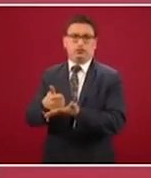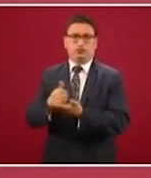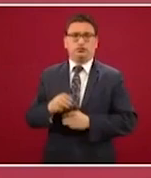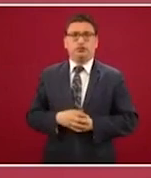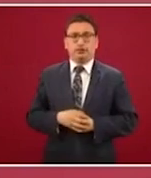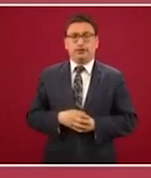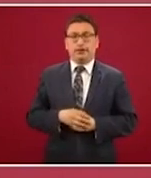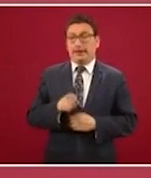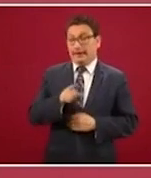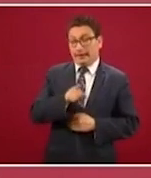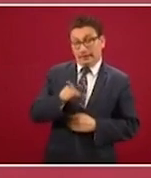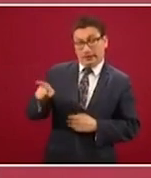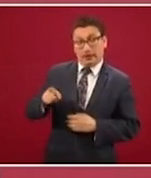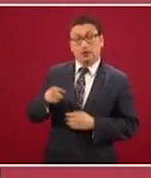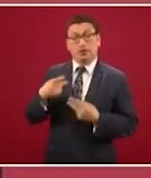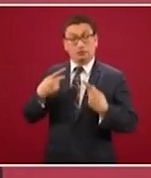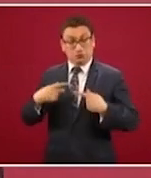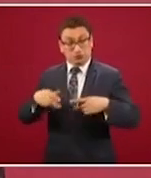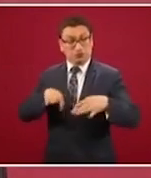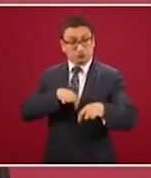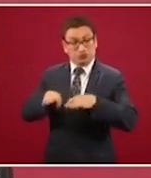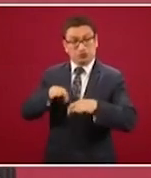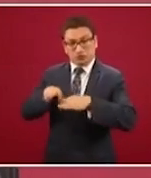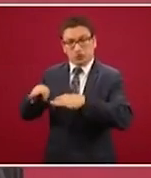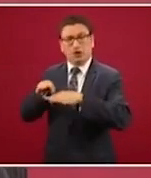tener los trabajadores